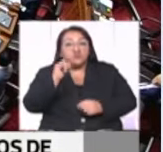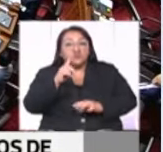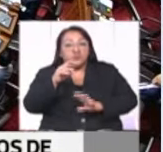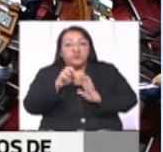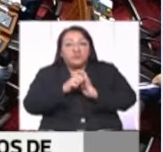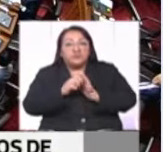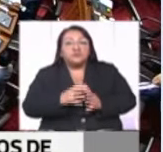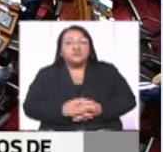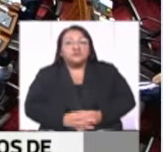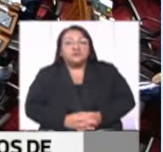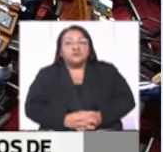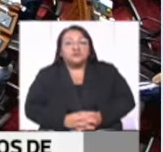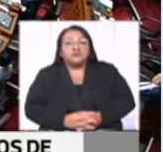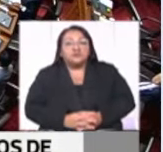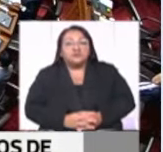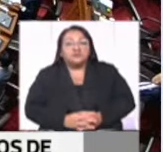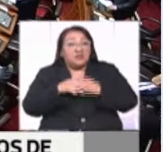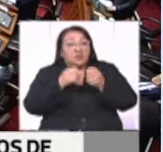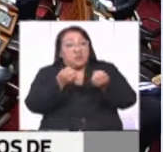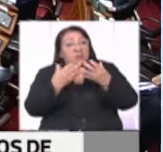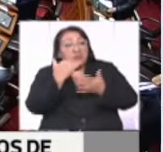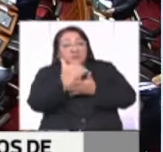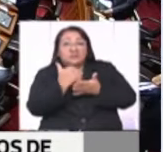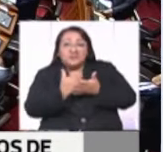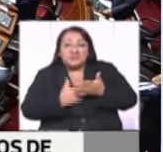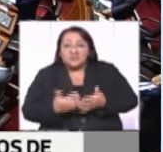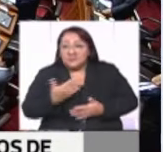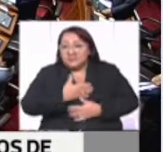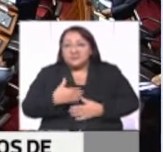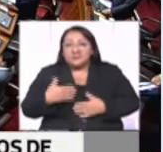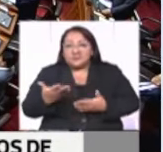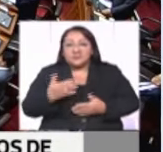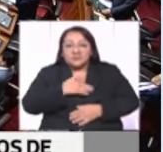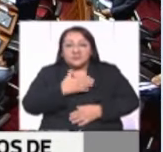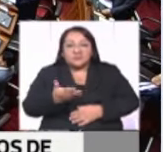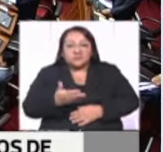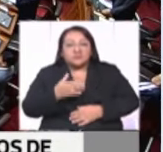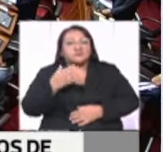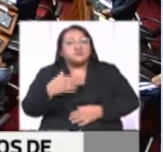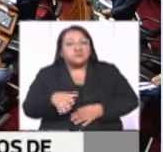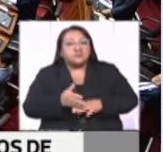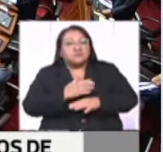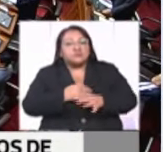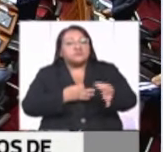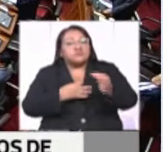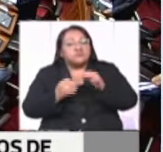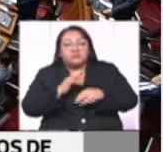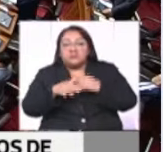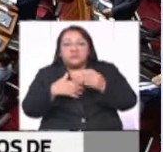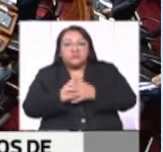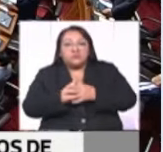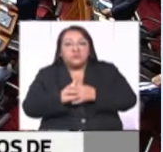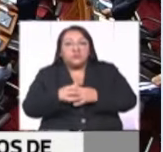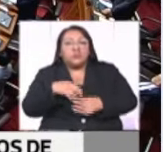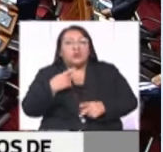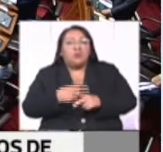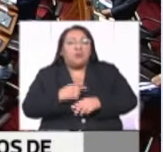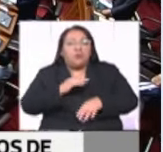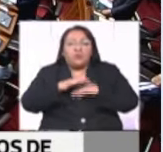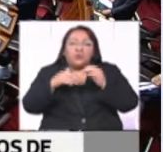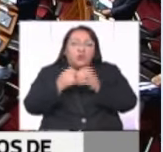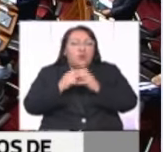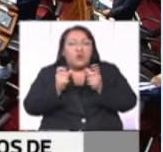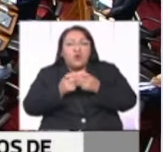uno de los proyectos de ley. Presidente, a favor, han sido expuestos ya por todos los